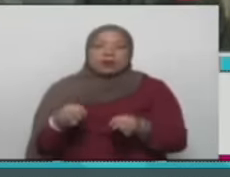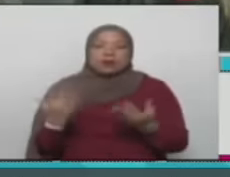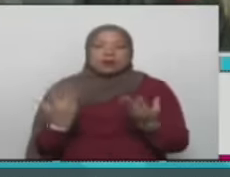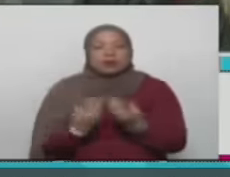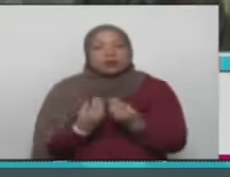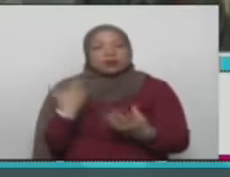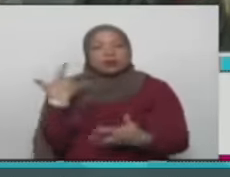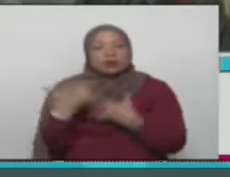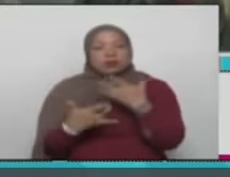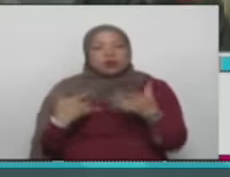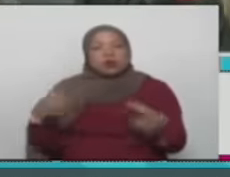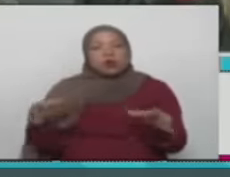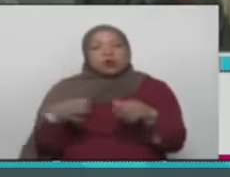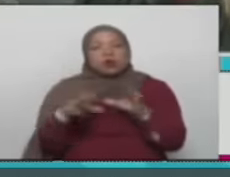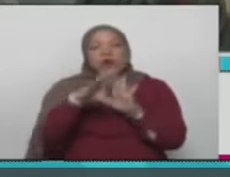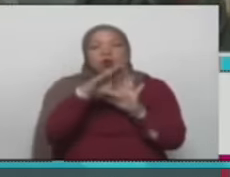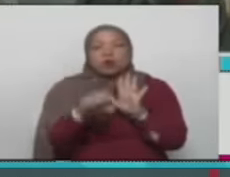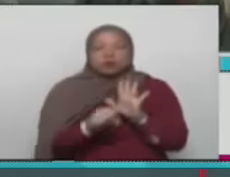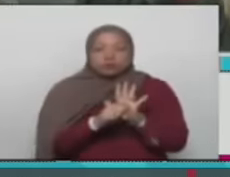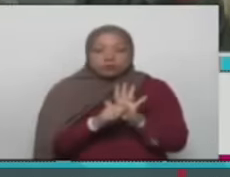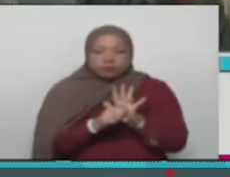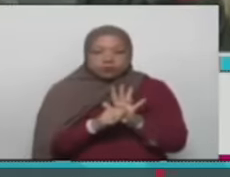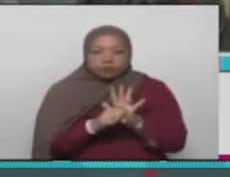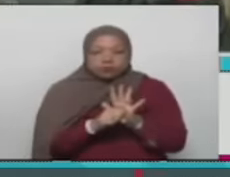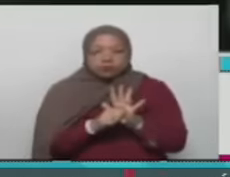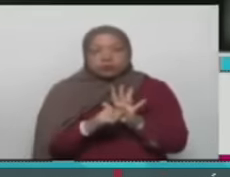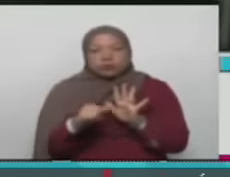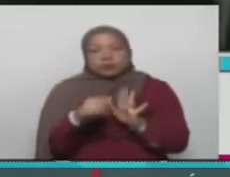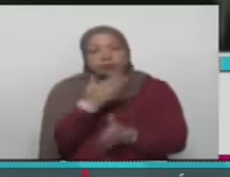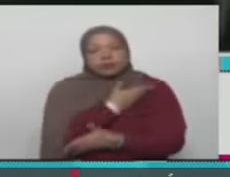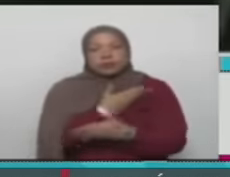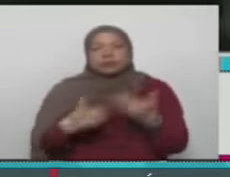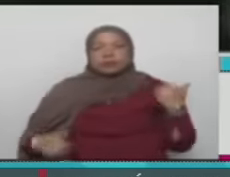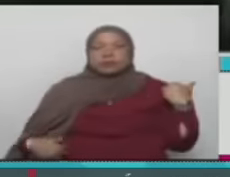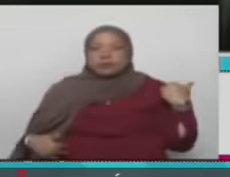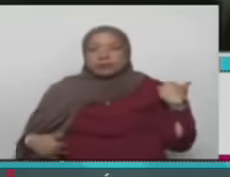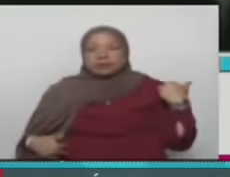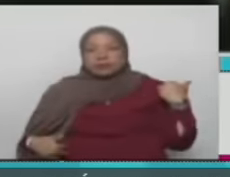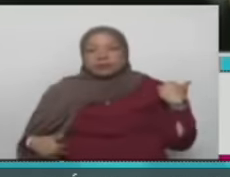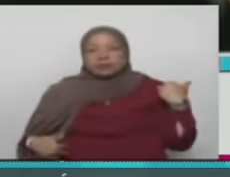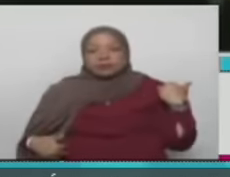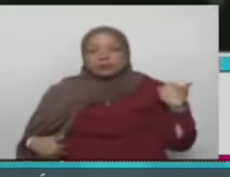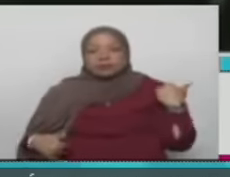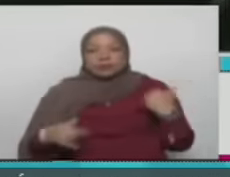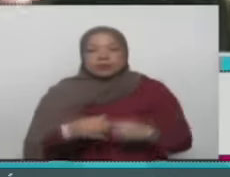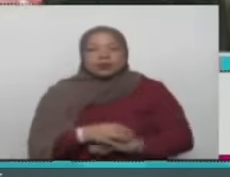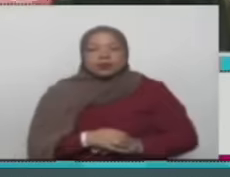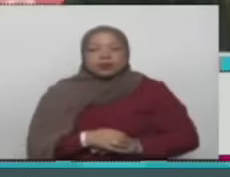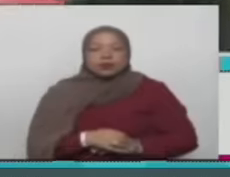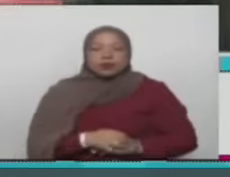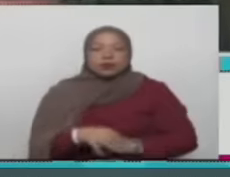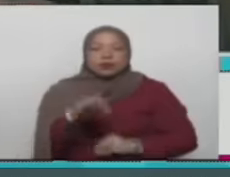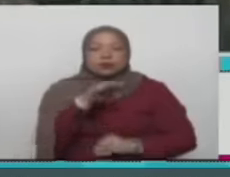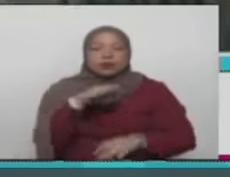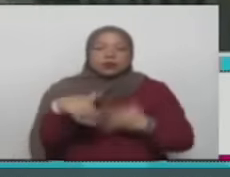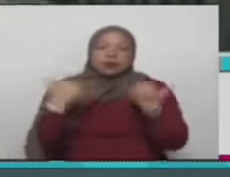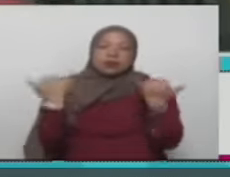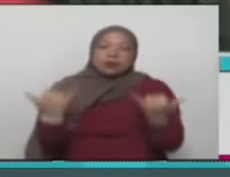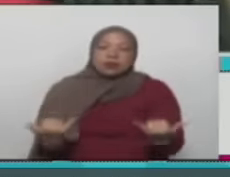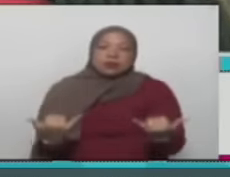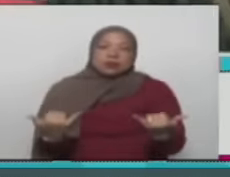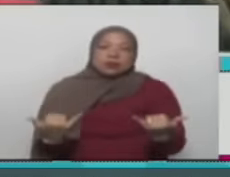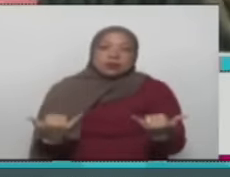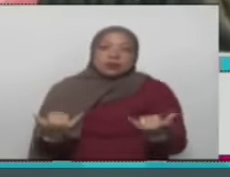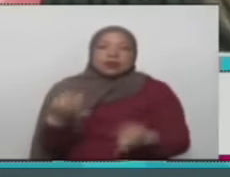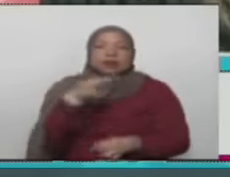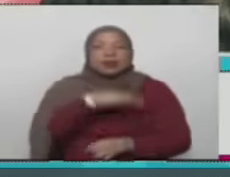la Constitución le señala al presidente de la República. Ahora, el recurso como